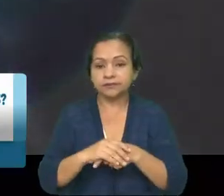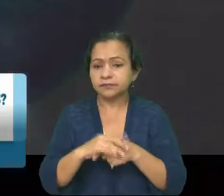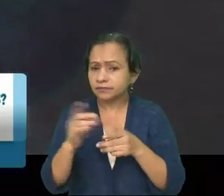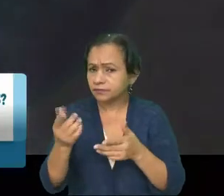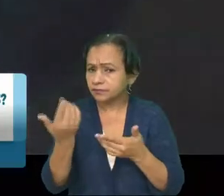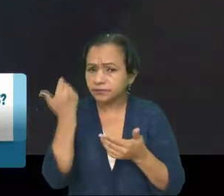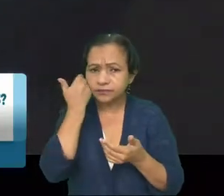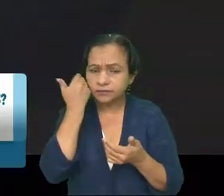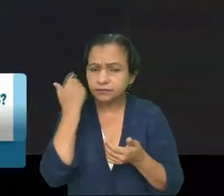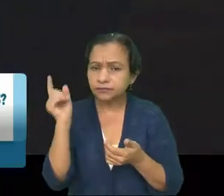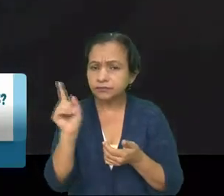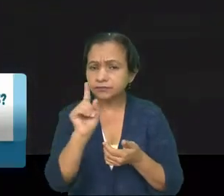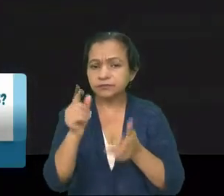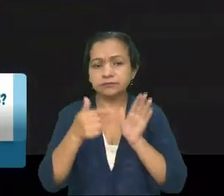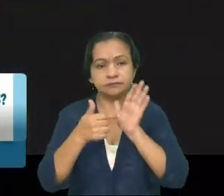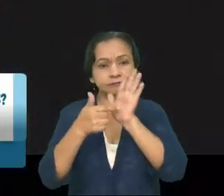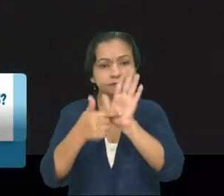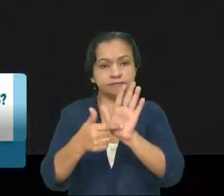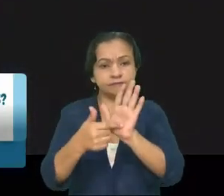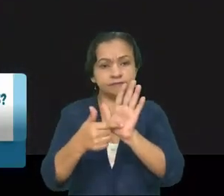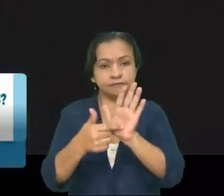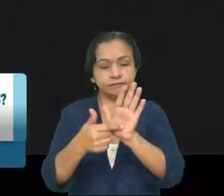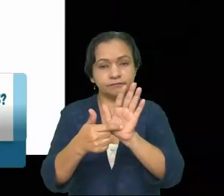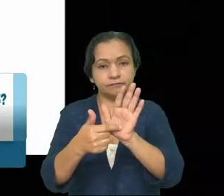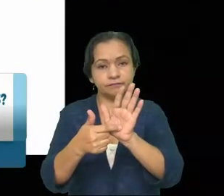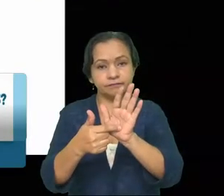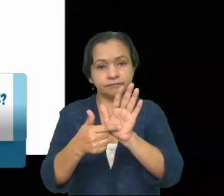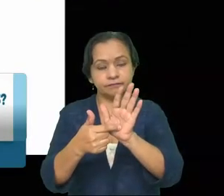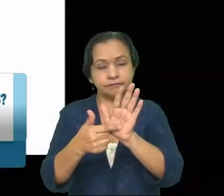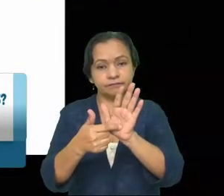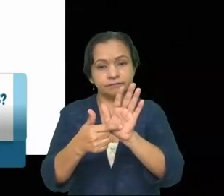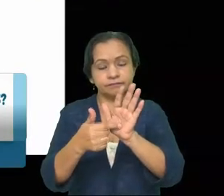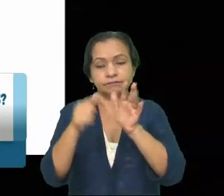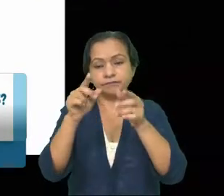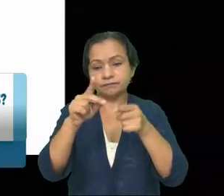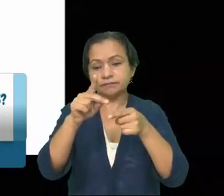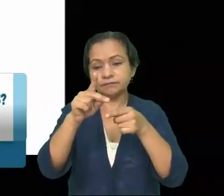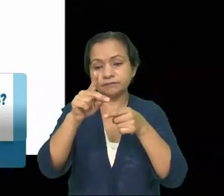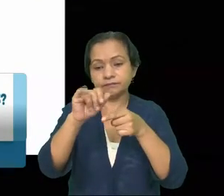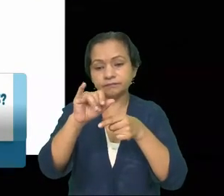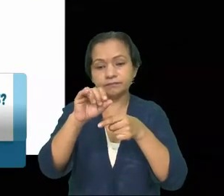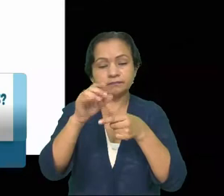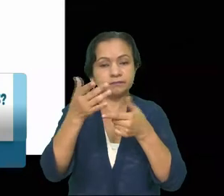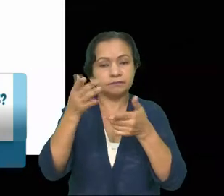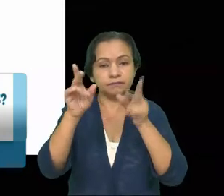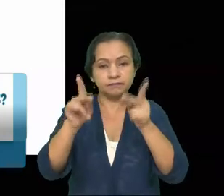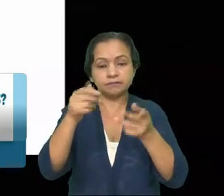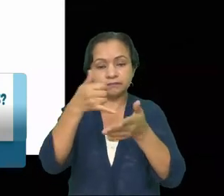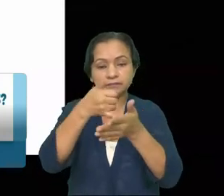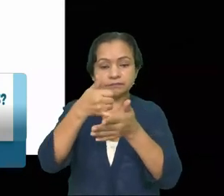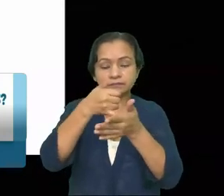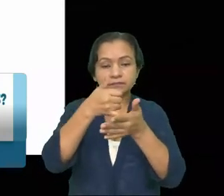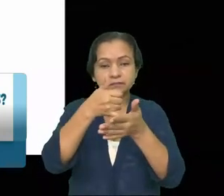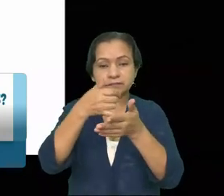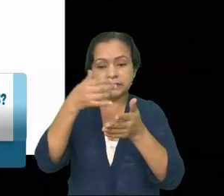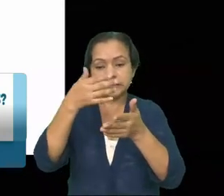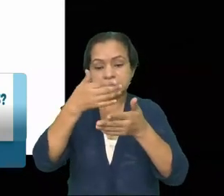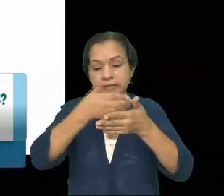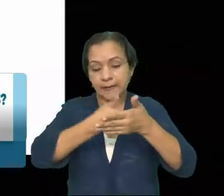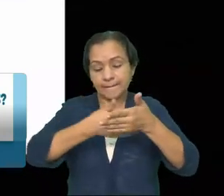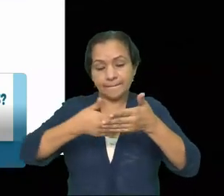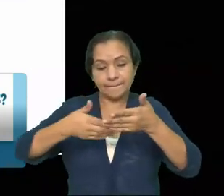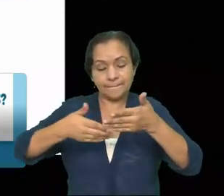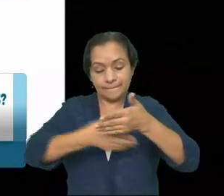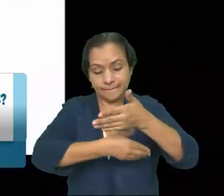única. Por ejemplo, puede haber lesiones de lo que le llamamos la vía piramidal y el paciente tiene debilidad en la mitad del cuerpo. Pueden